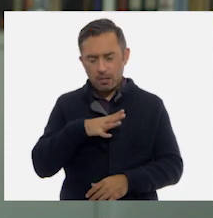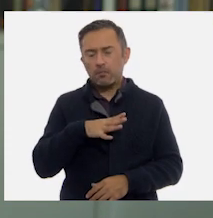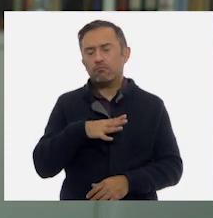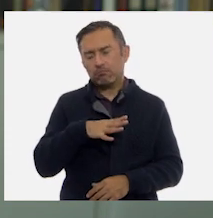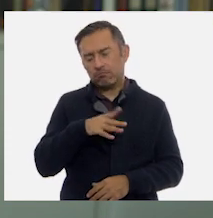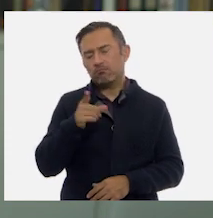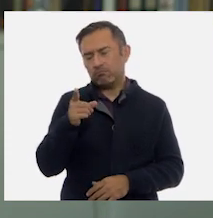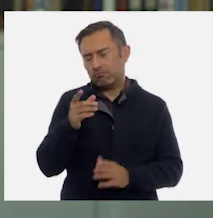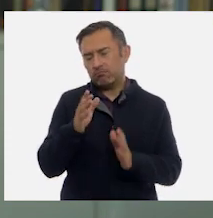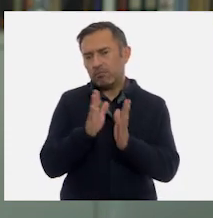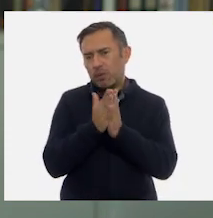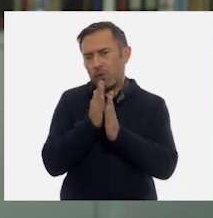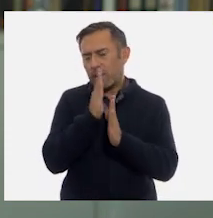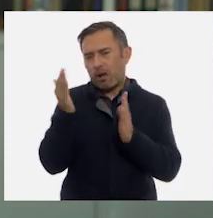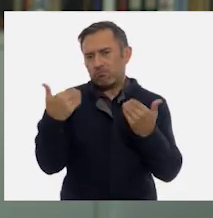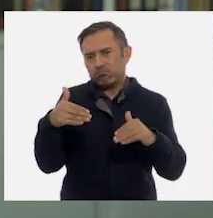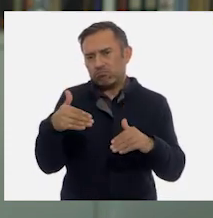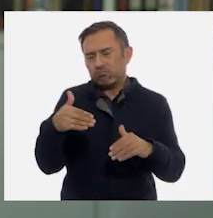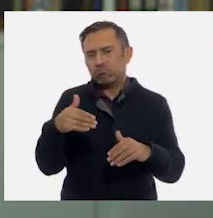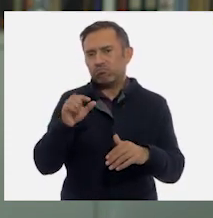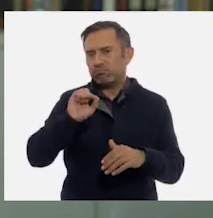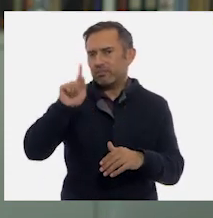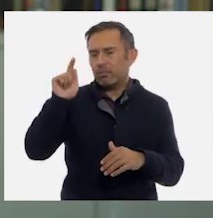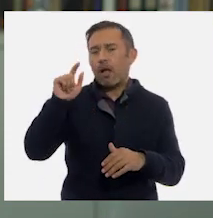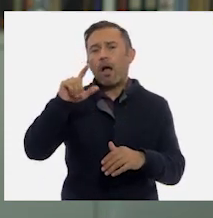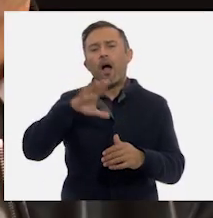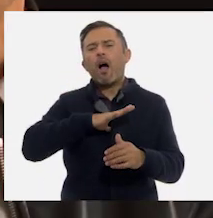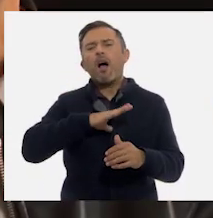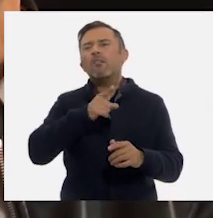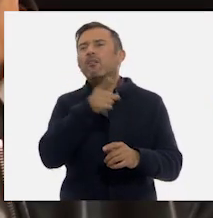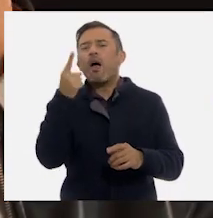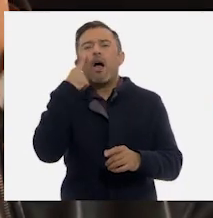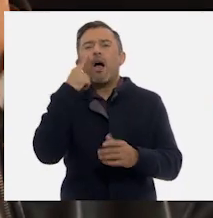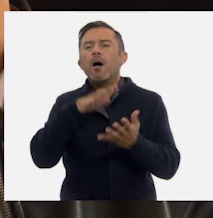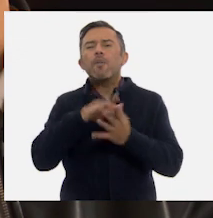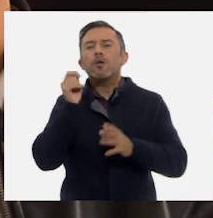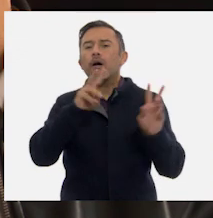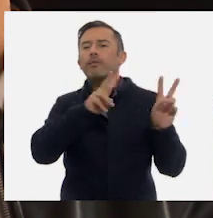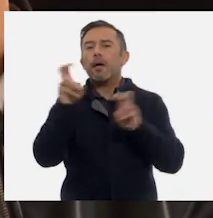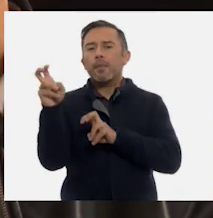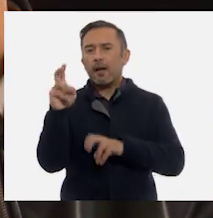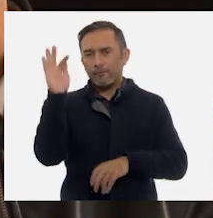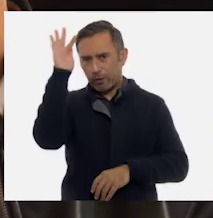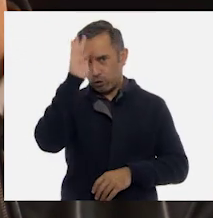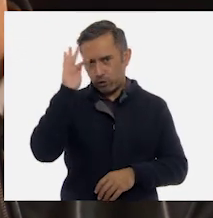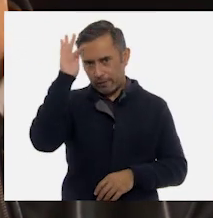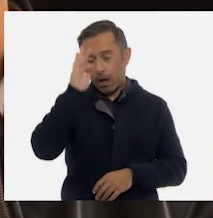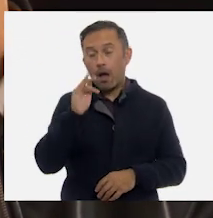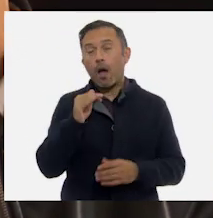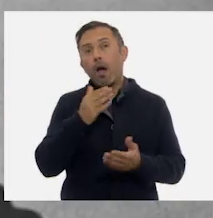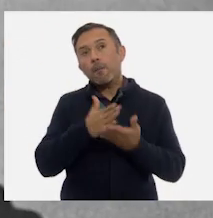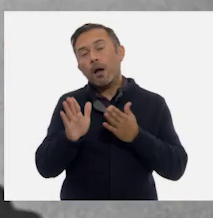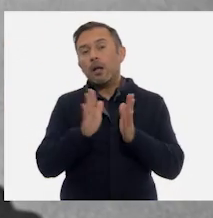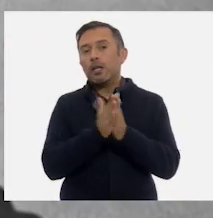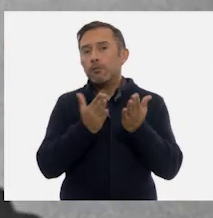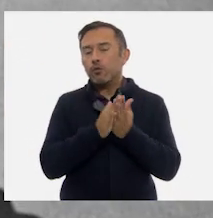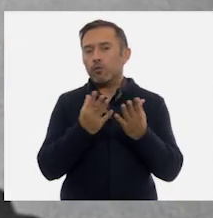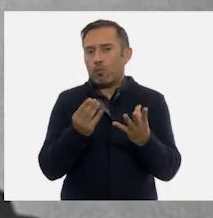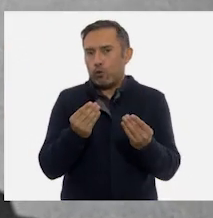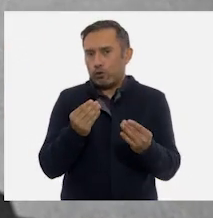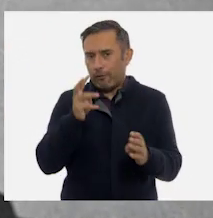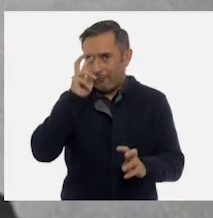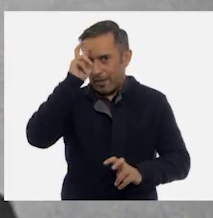y además era una biblioteca donde había muchos temas de filosofía. Había muchísima literatura de corte fantástico. Uno de sus